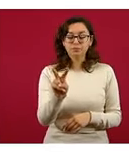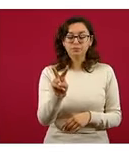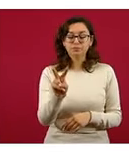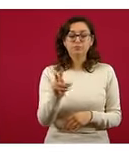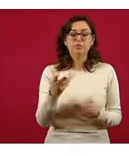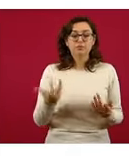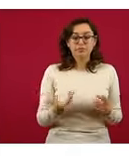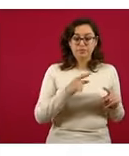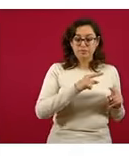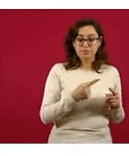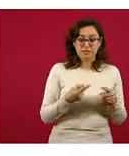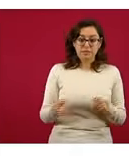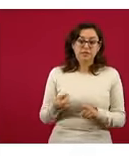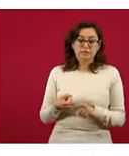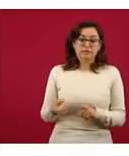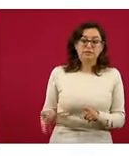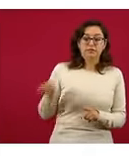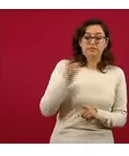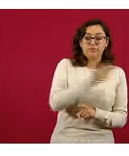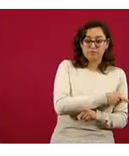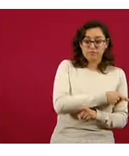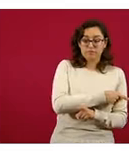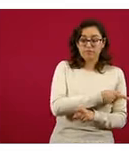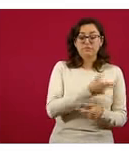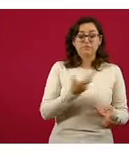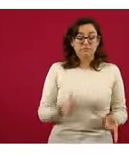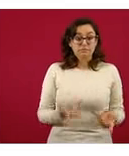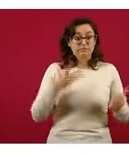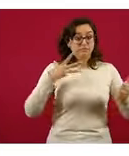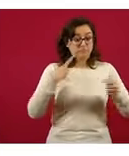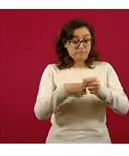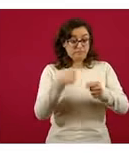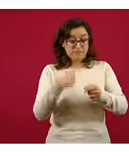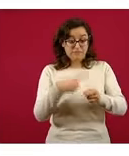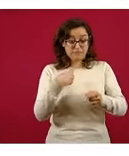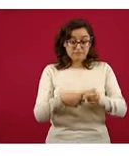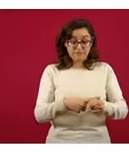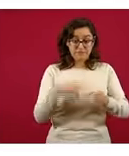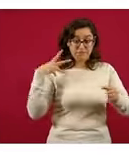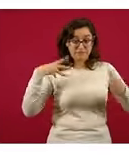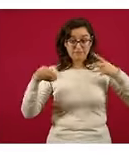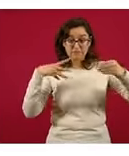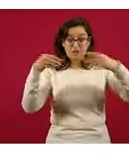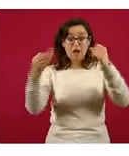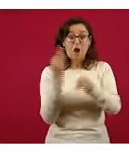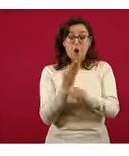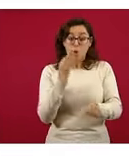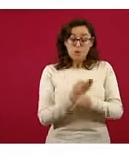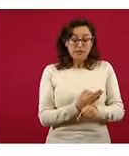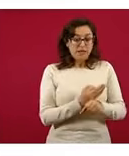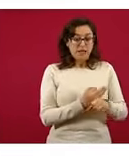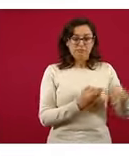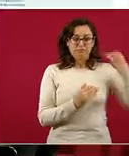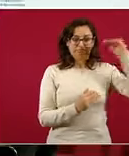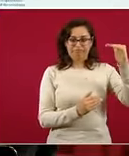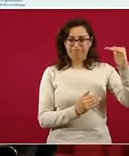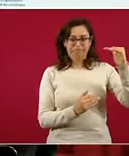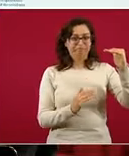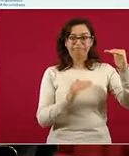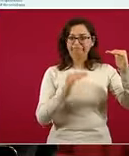la gráfica anterior, ya el número de casos estimados ha superado